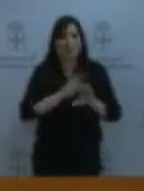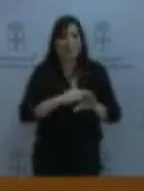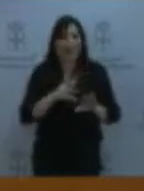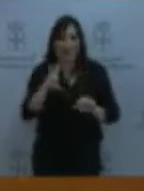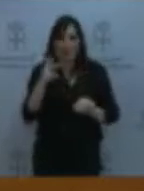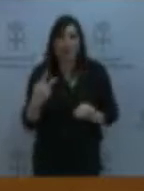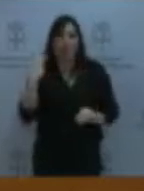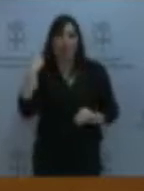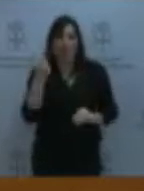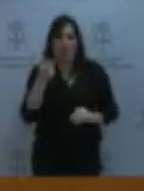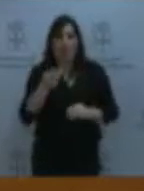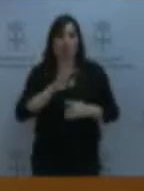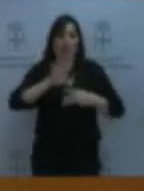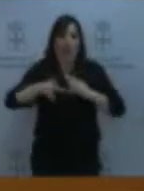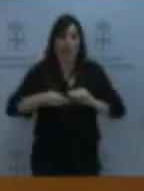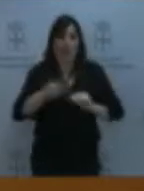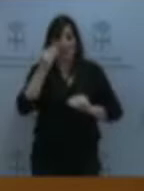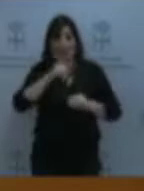medidas se acotaría de forma